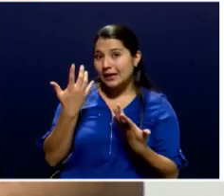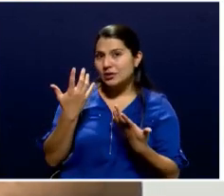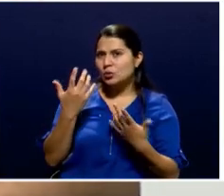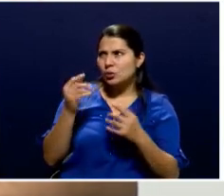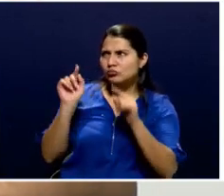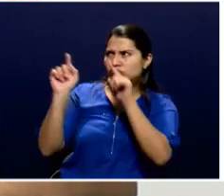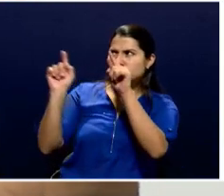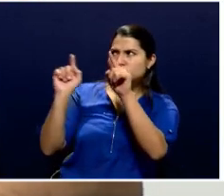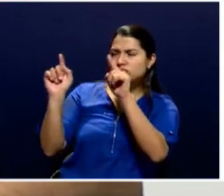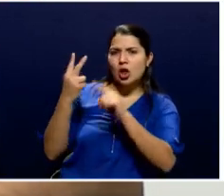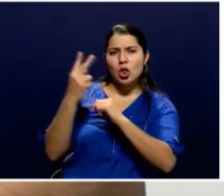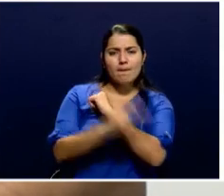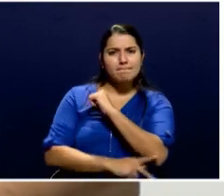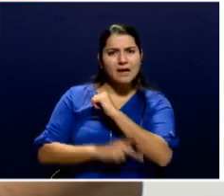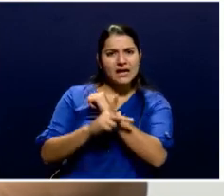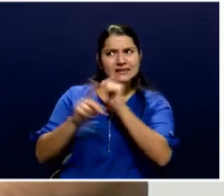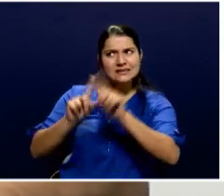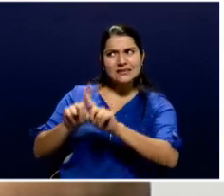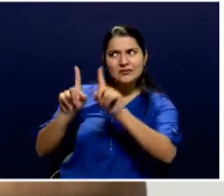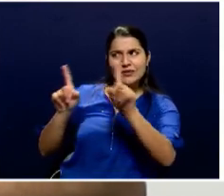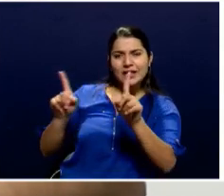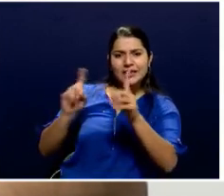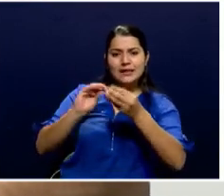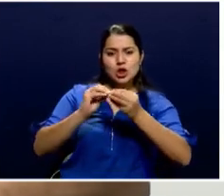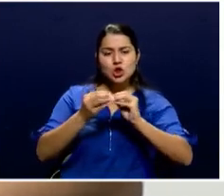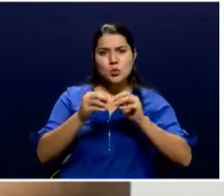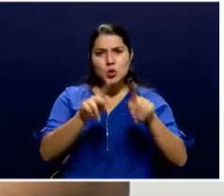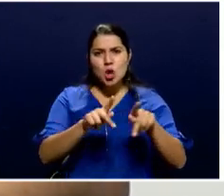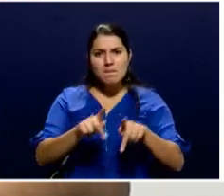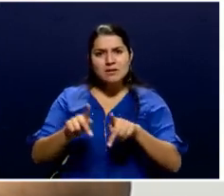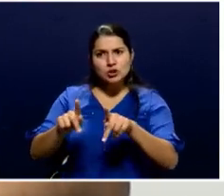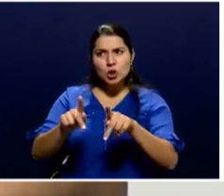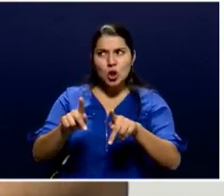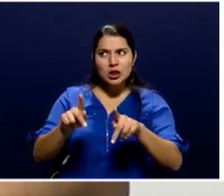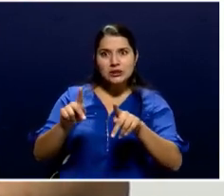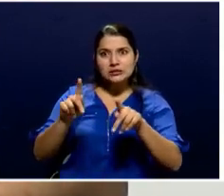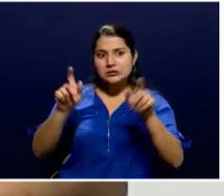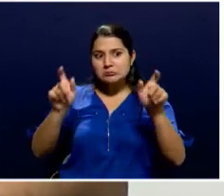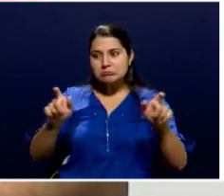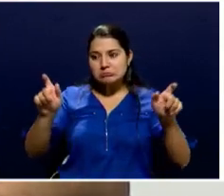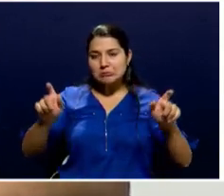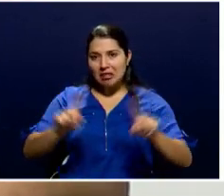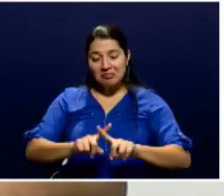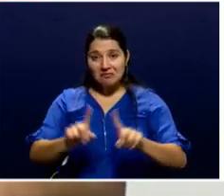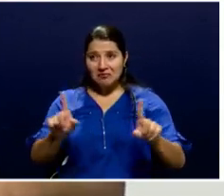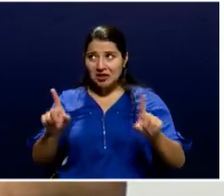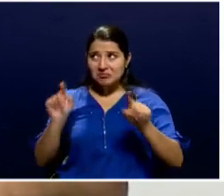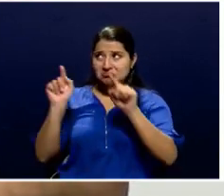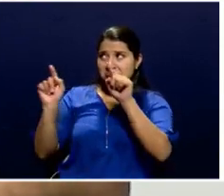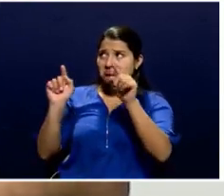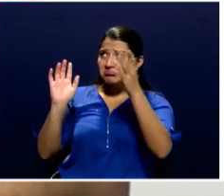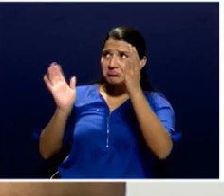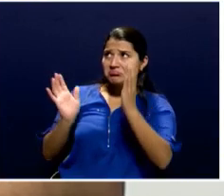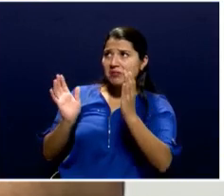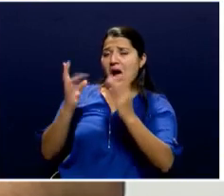2 latitudes diferentes, en 2 poblaciones muy diferentes, yo podría